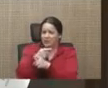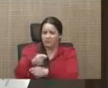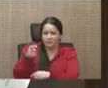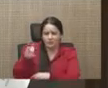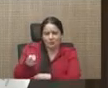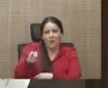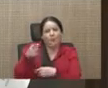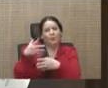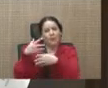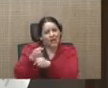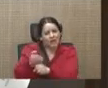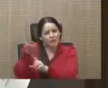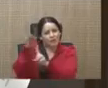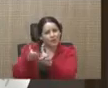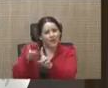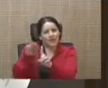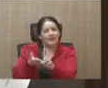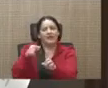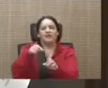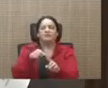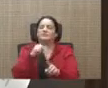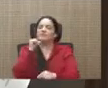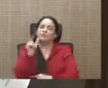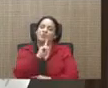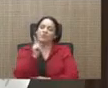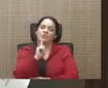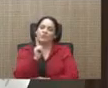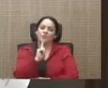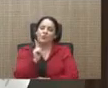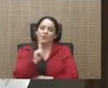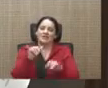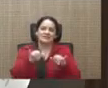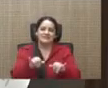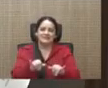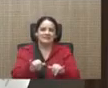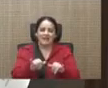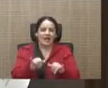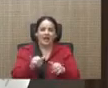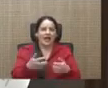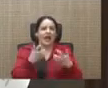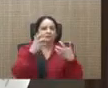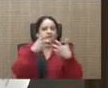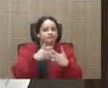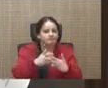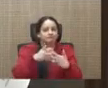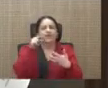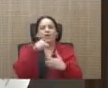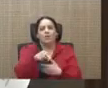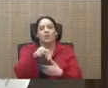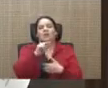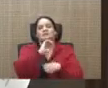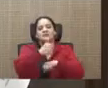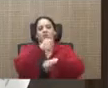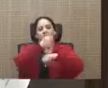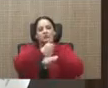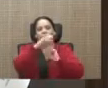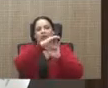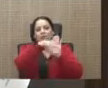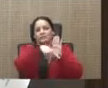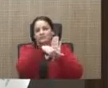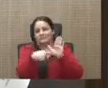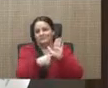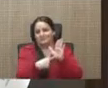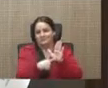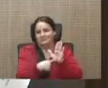a desvirtuar un instituto que el constituyente visualizó como de naturaleza eminentemente excepcional. Pero que no se